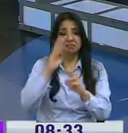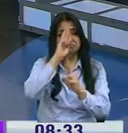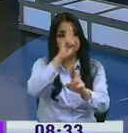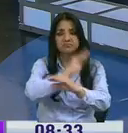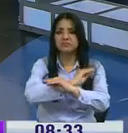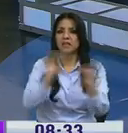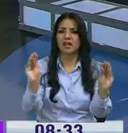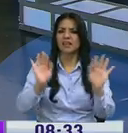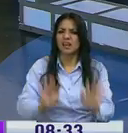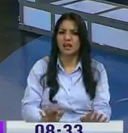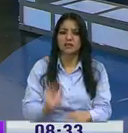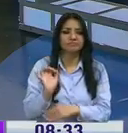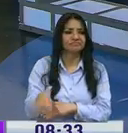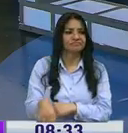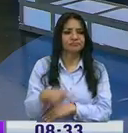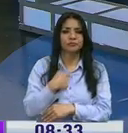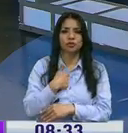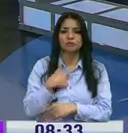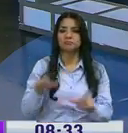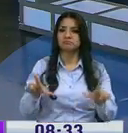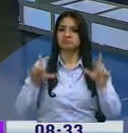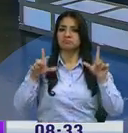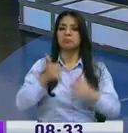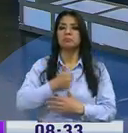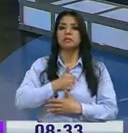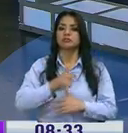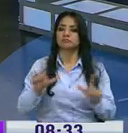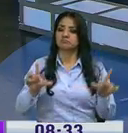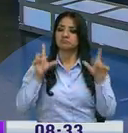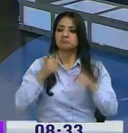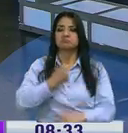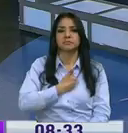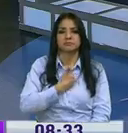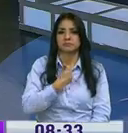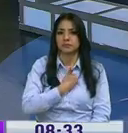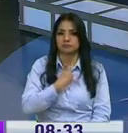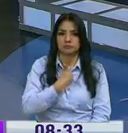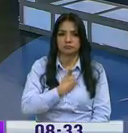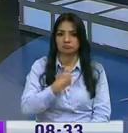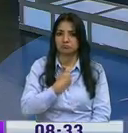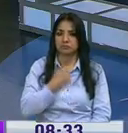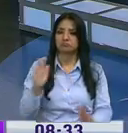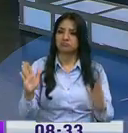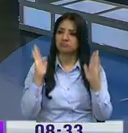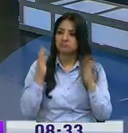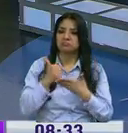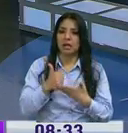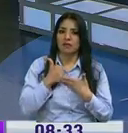hemos vuelto muy individualistas, solamente pensamos en nuestro metro cuadrado, yo,